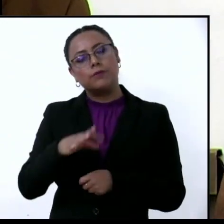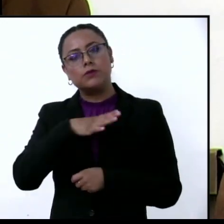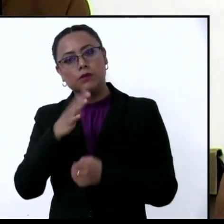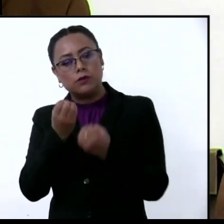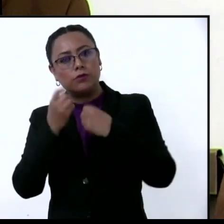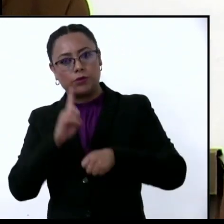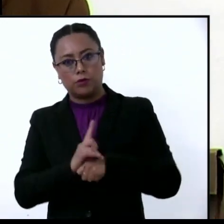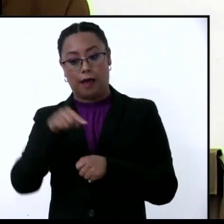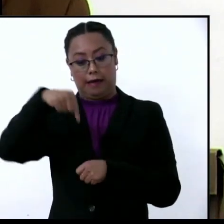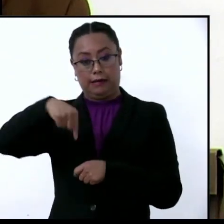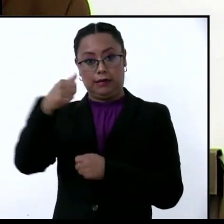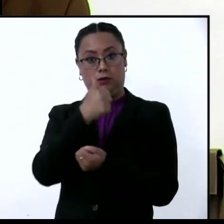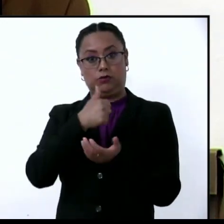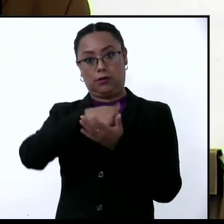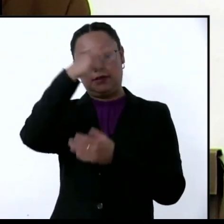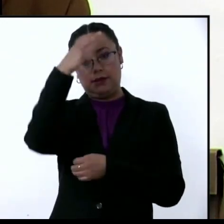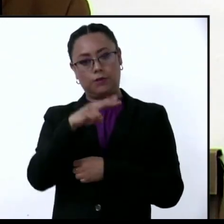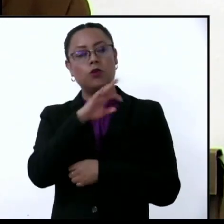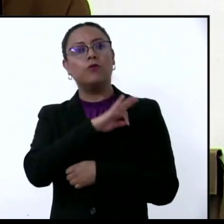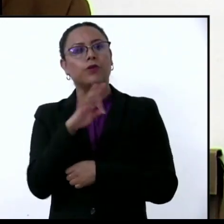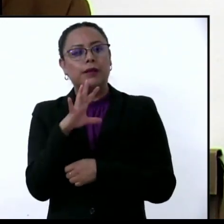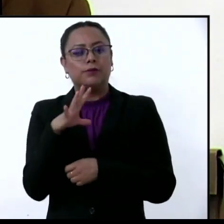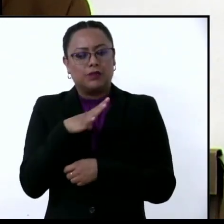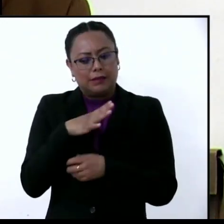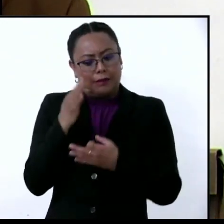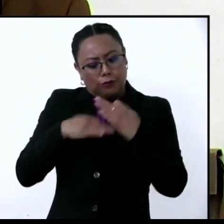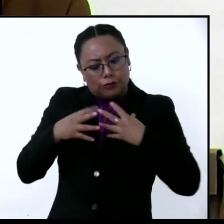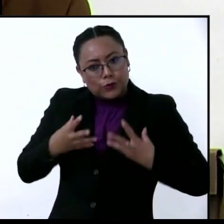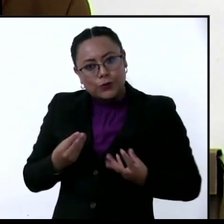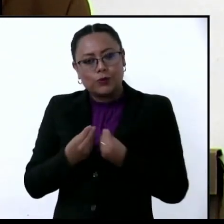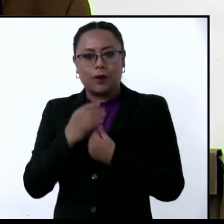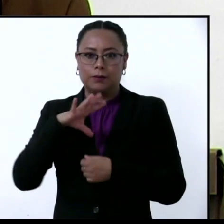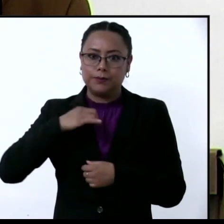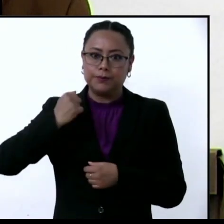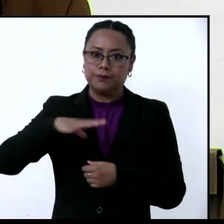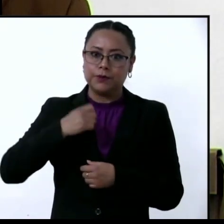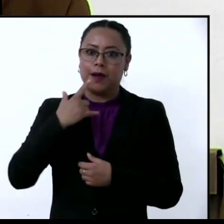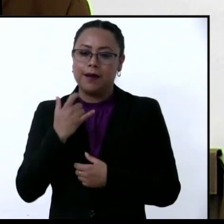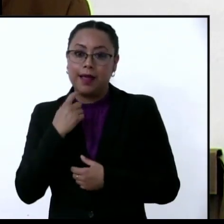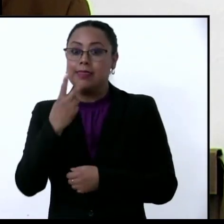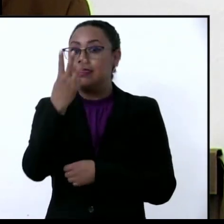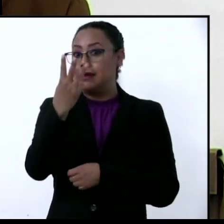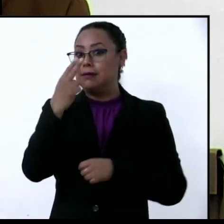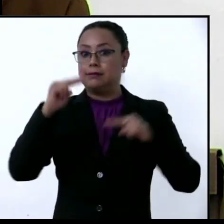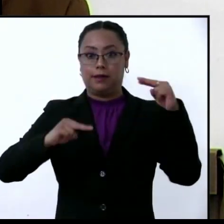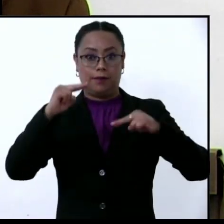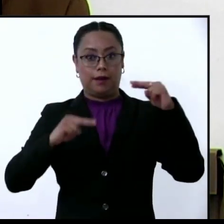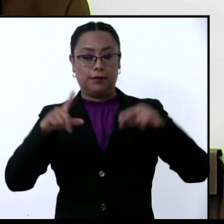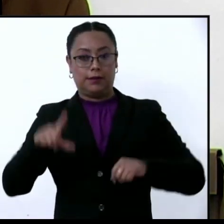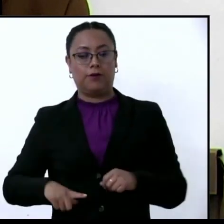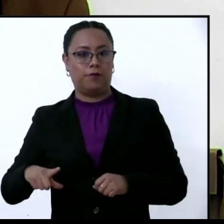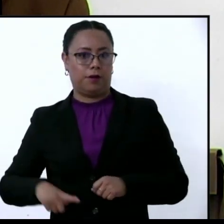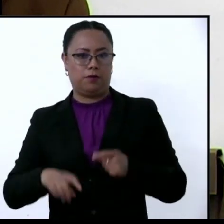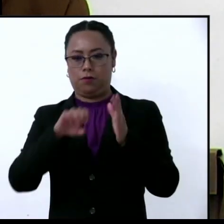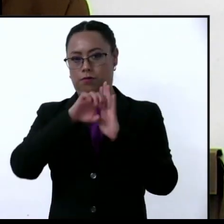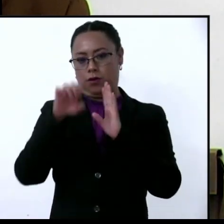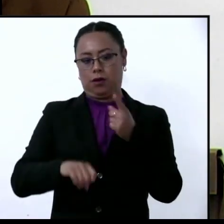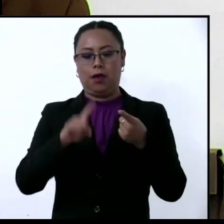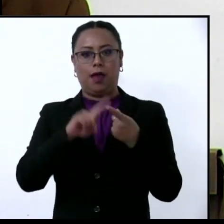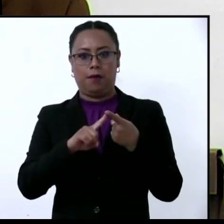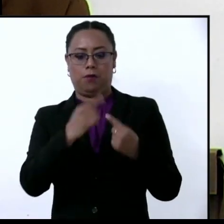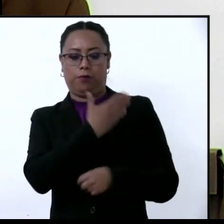México con una suma de esfuerzos de los tres poderes, del poder